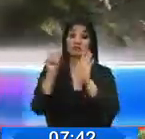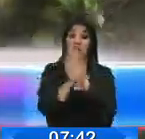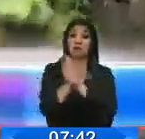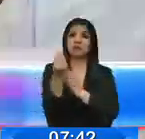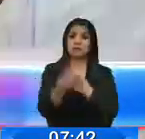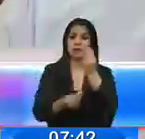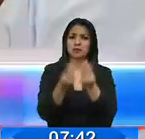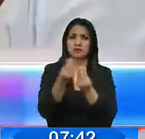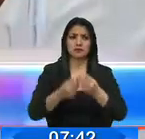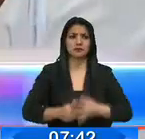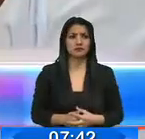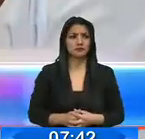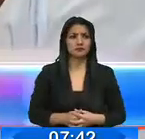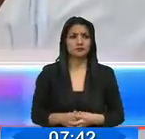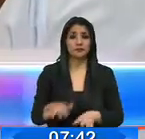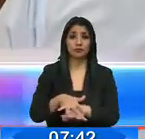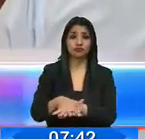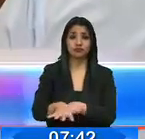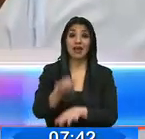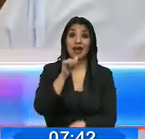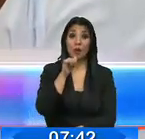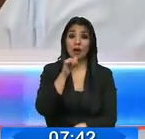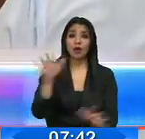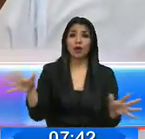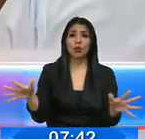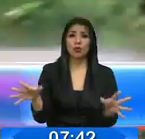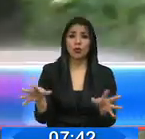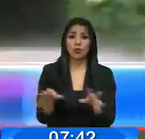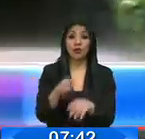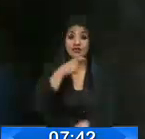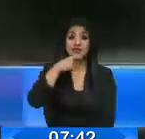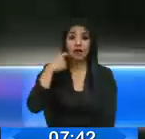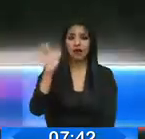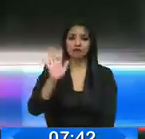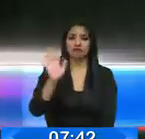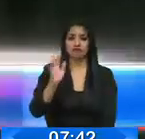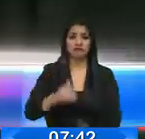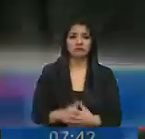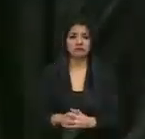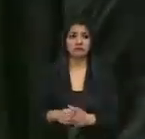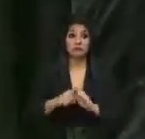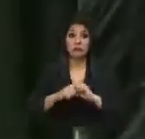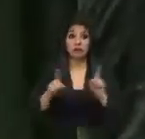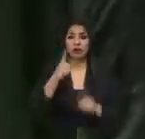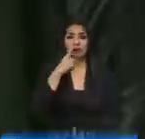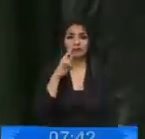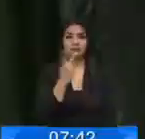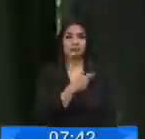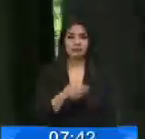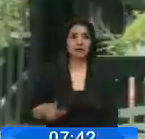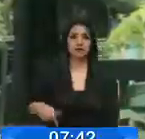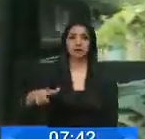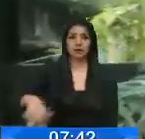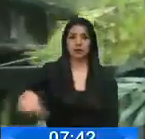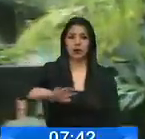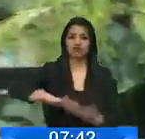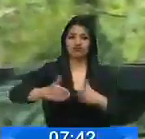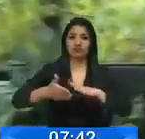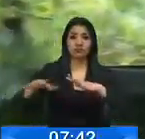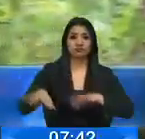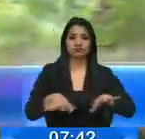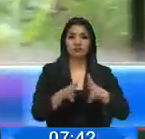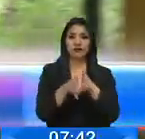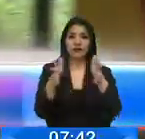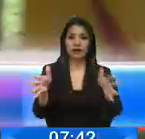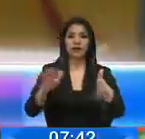Tandayapa. El caudal de agua no secaría el río Tandayapa. De su parte, Inti Arcos, quien es vicepresidente de esta misma zona y coordinador general de